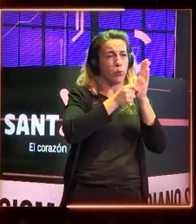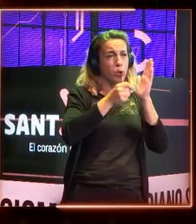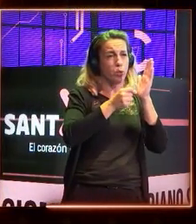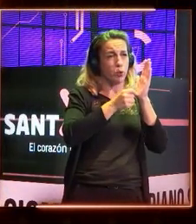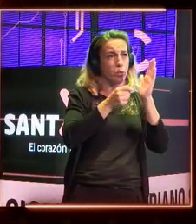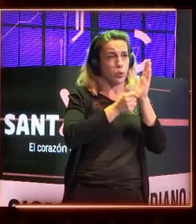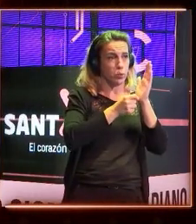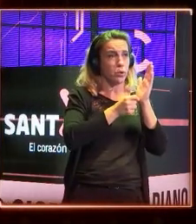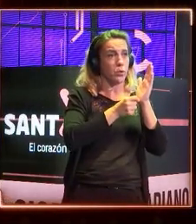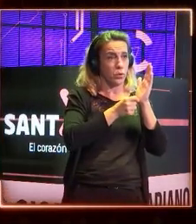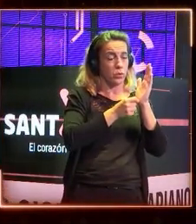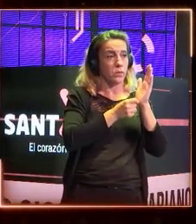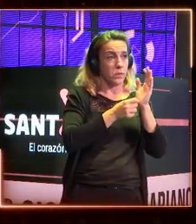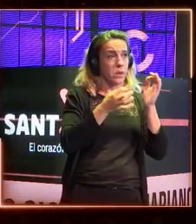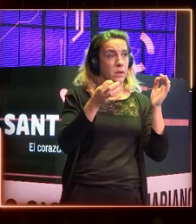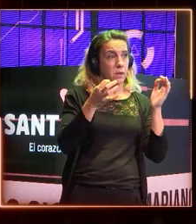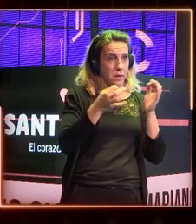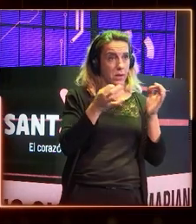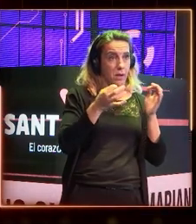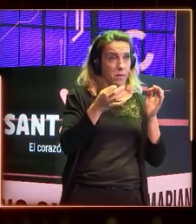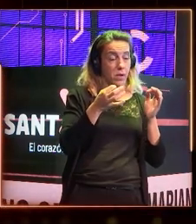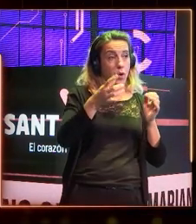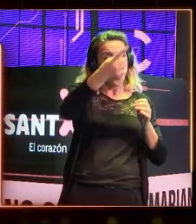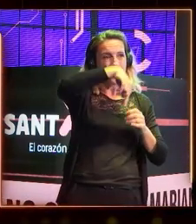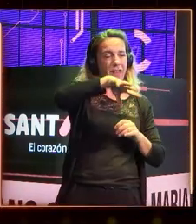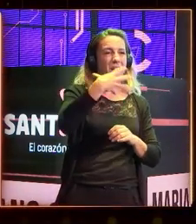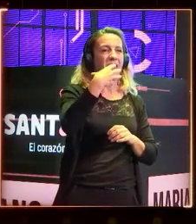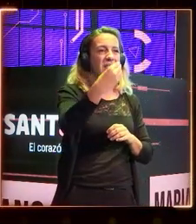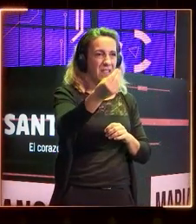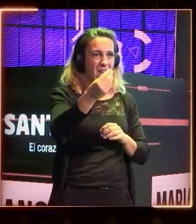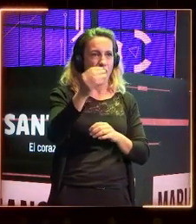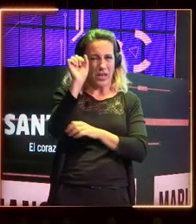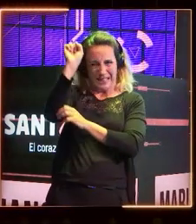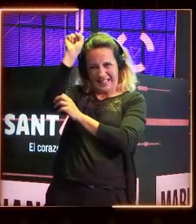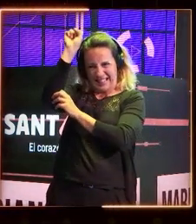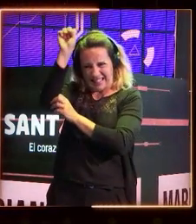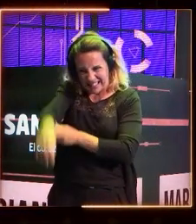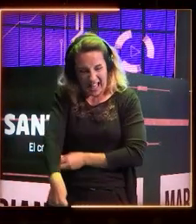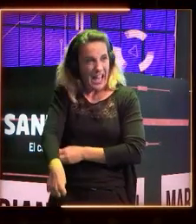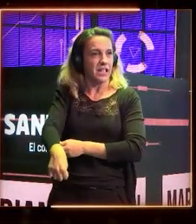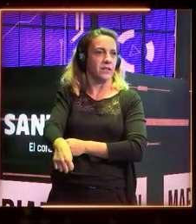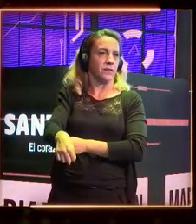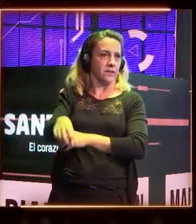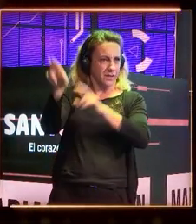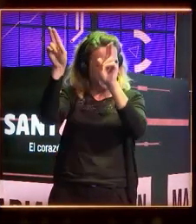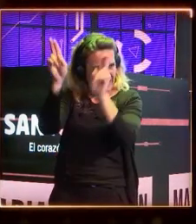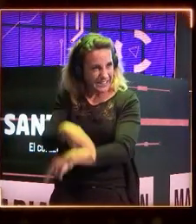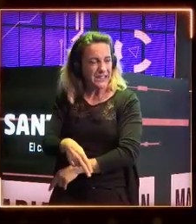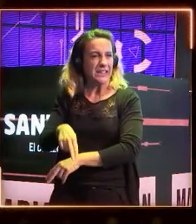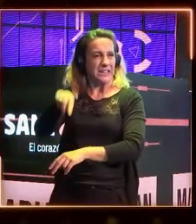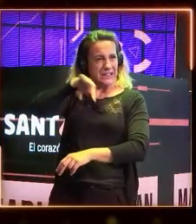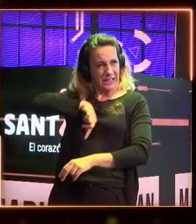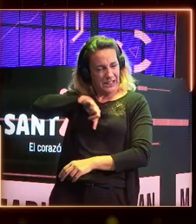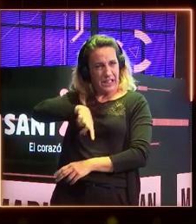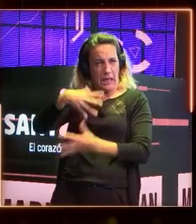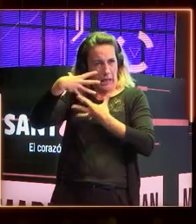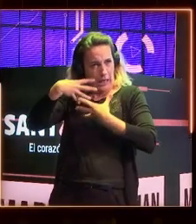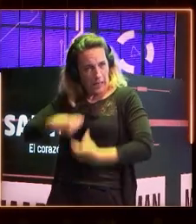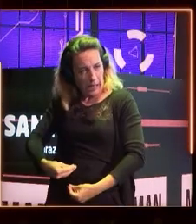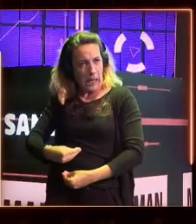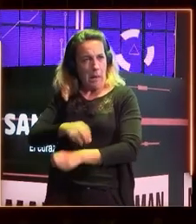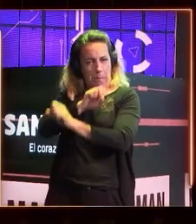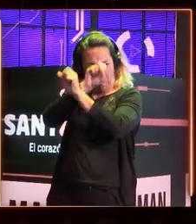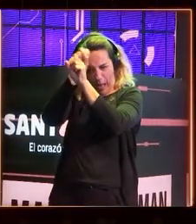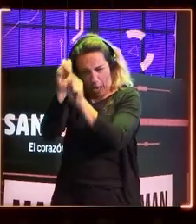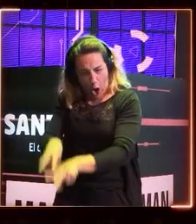todos entendieron es que tenían que destruir y comerse a su rival idealmente que se sienta deprimida y que se sienta que es la